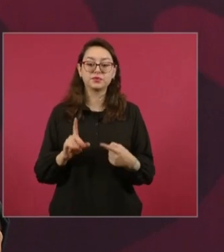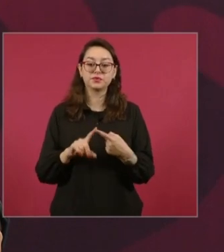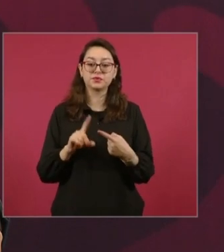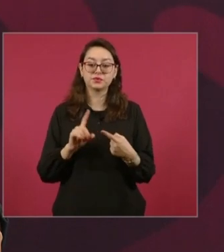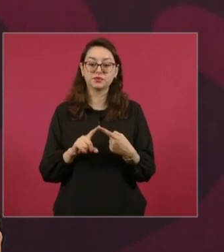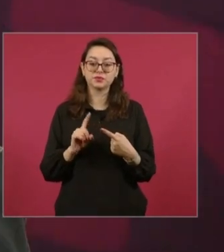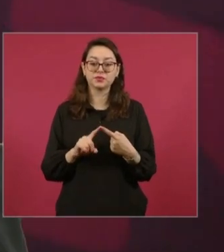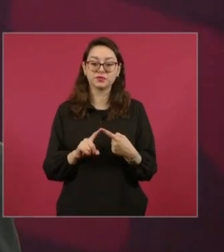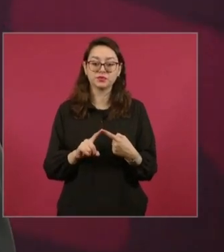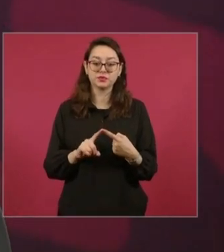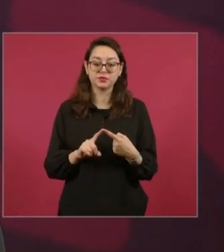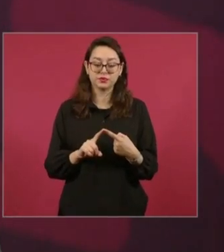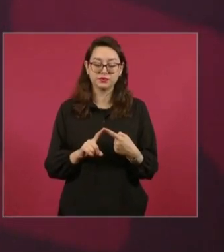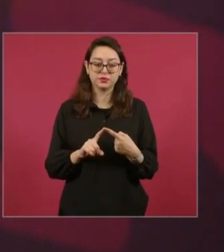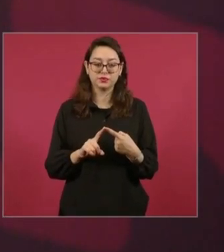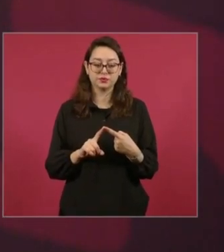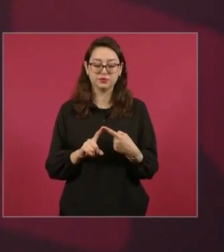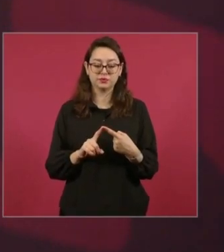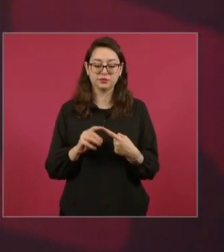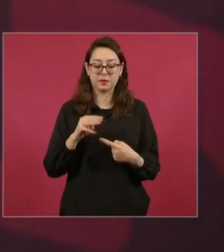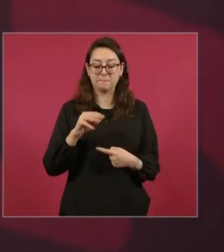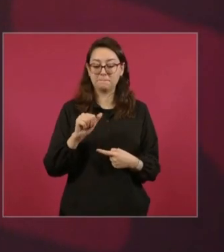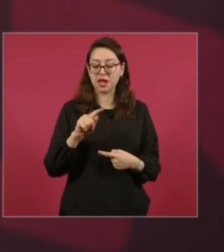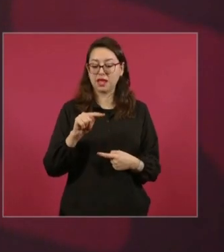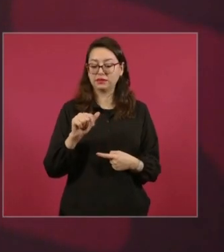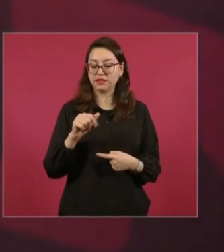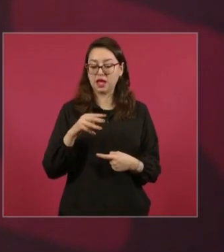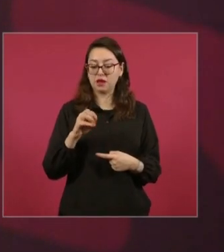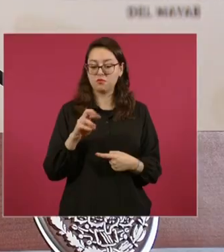de Matamoros era originario un dirigente,